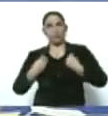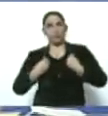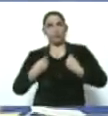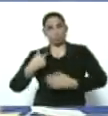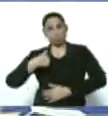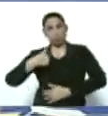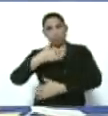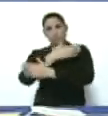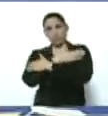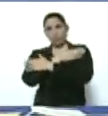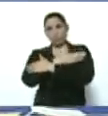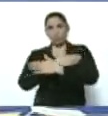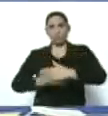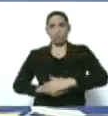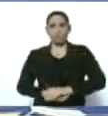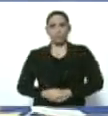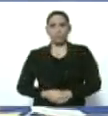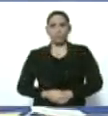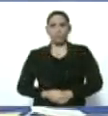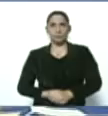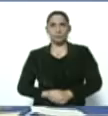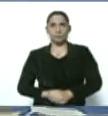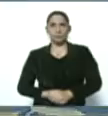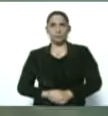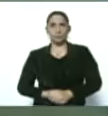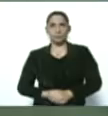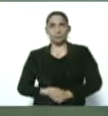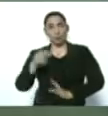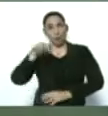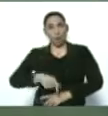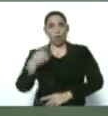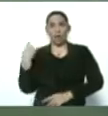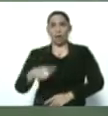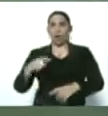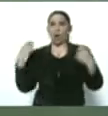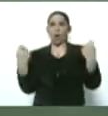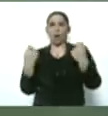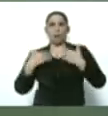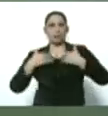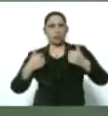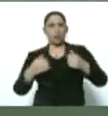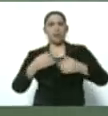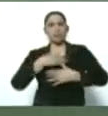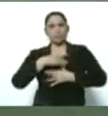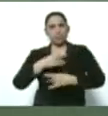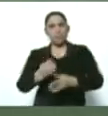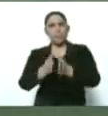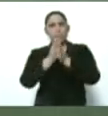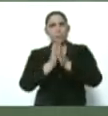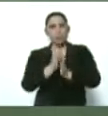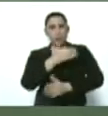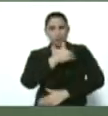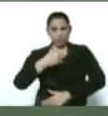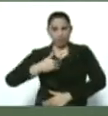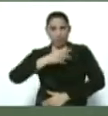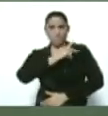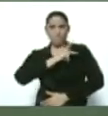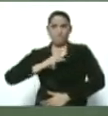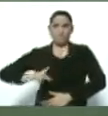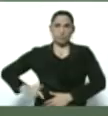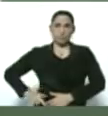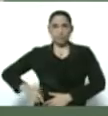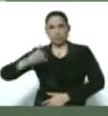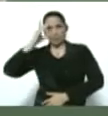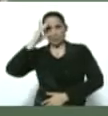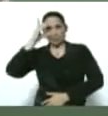felicito. Bueno, hoy tenemos una jornada de salud bien interesante. Yo quisiera que la vicepresidenta, bueno,